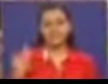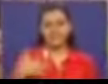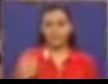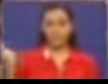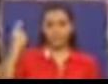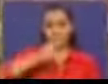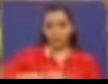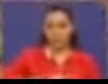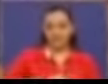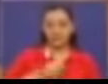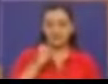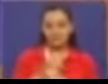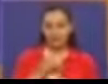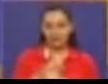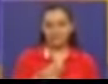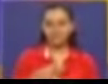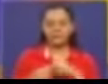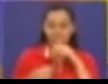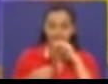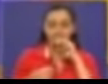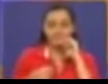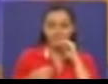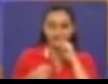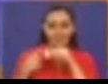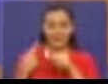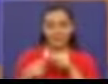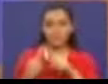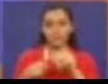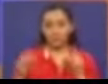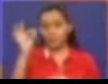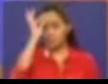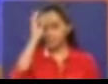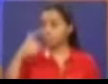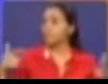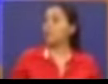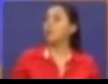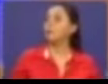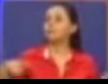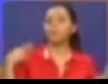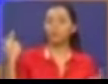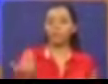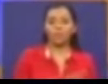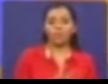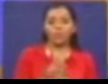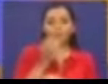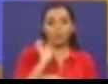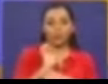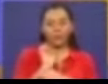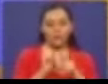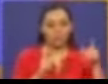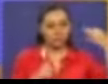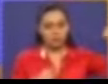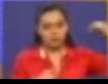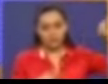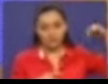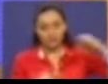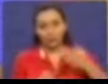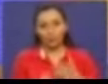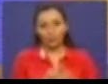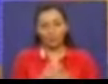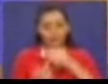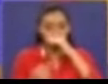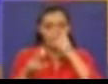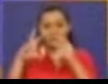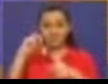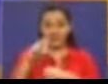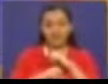para Quito, ya verán lo que viene. Pero ya solo con ese hospital fue histórico, porque el hospital más moderno del Ecuador, y en 30 años, en la carita de